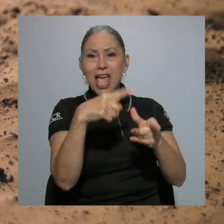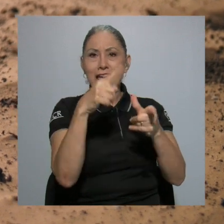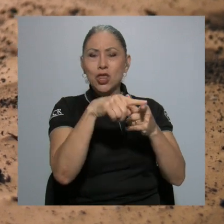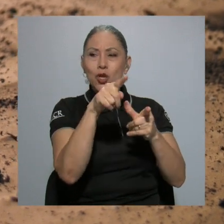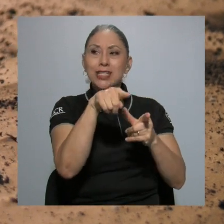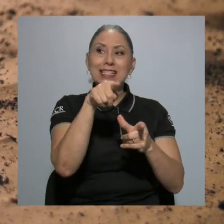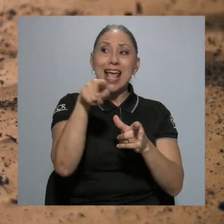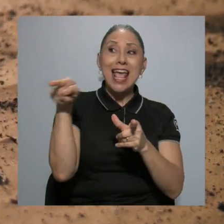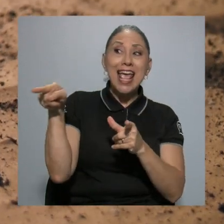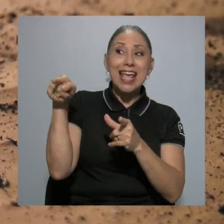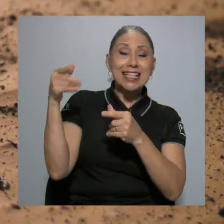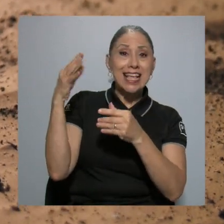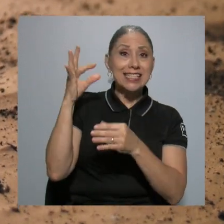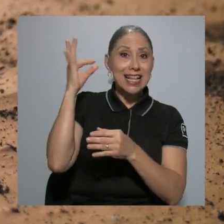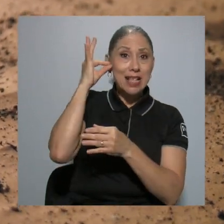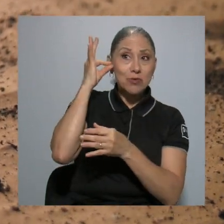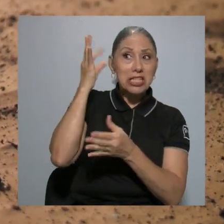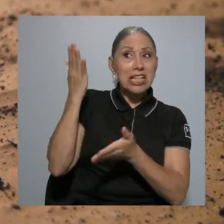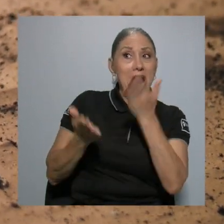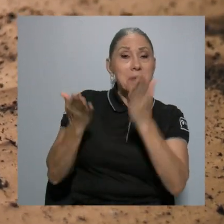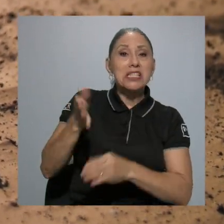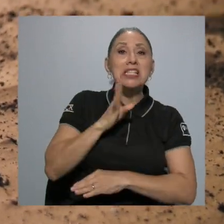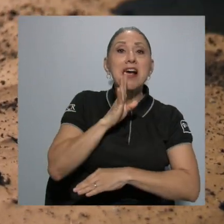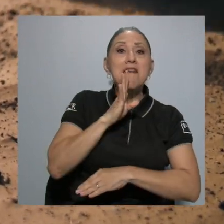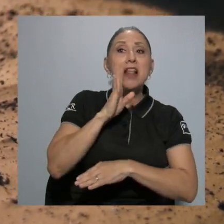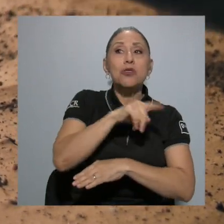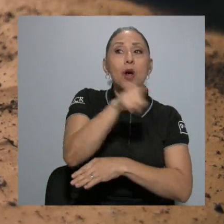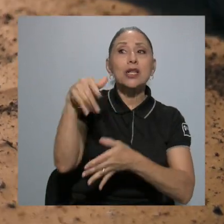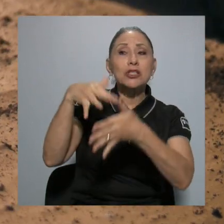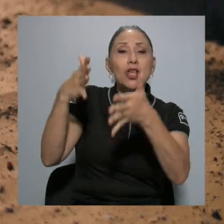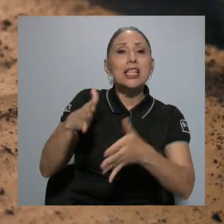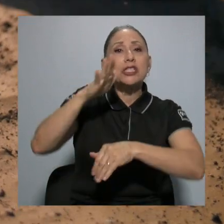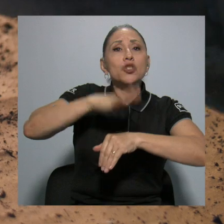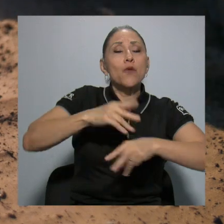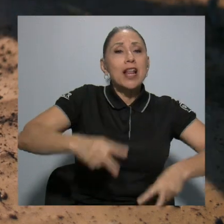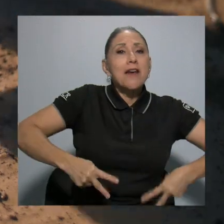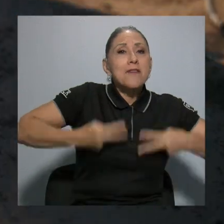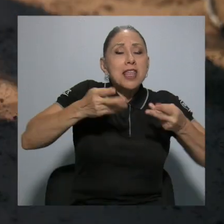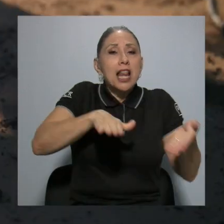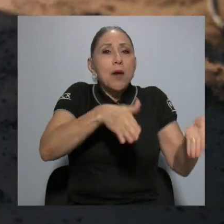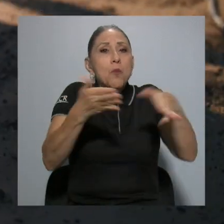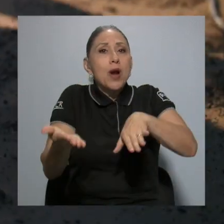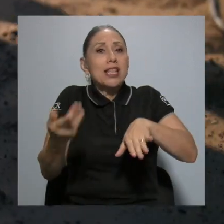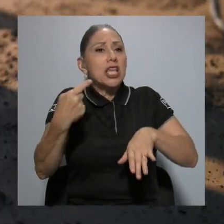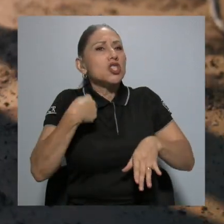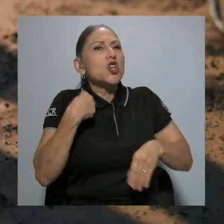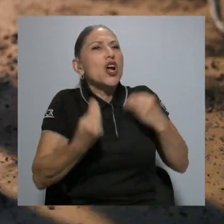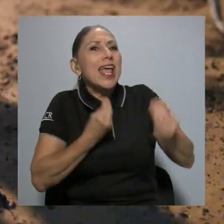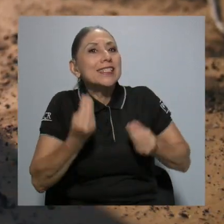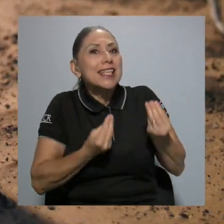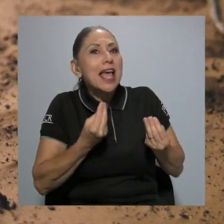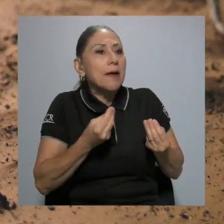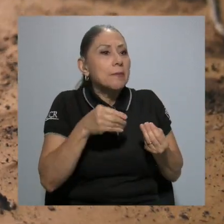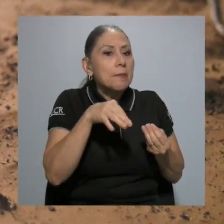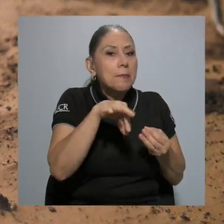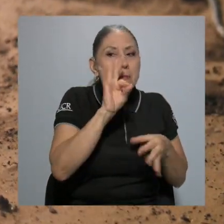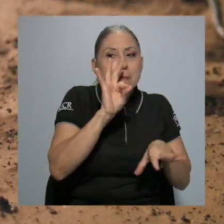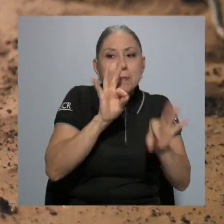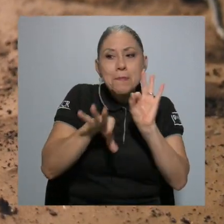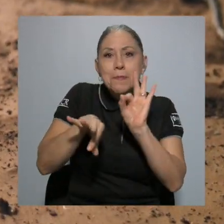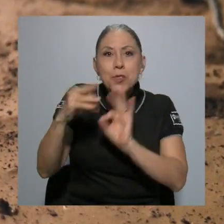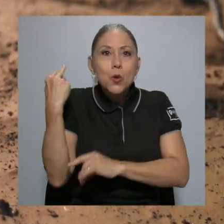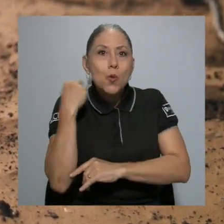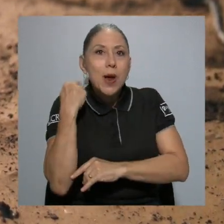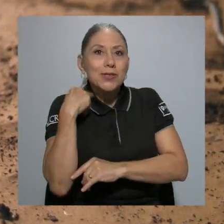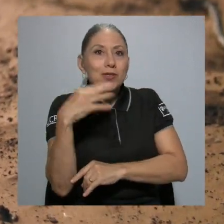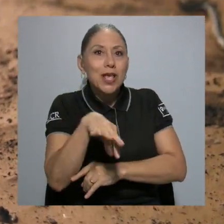seguro las monjas estaban hablándole a las chicas de la vida y la muerte. Y yo me entretenía colectando huesos que encontraba en este cementerio,